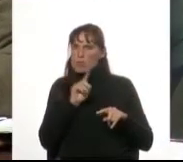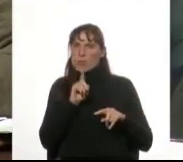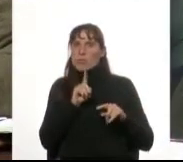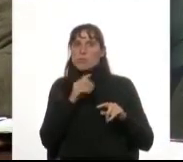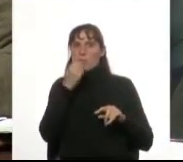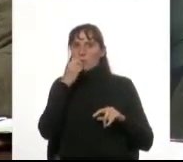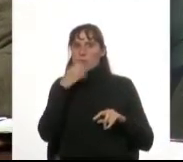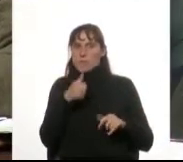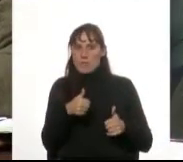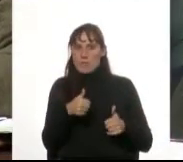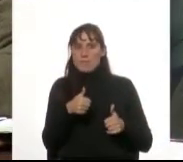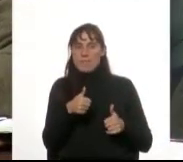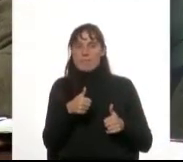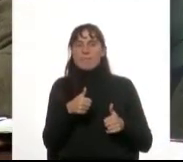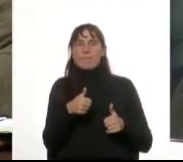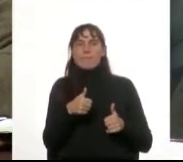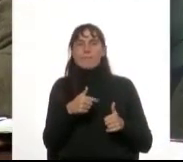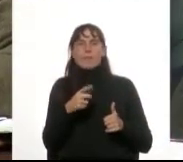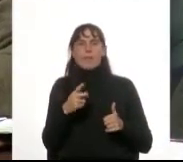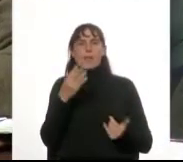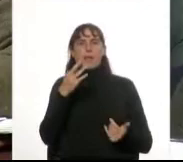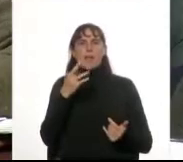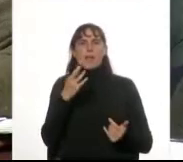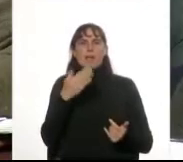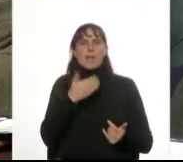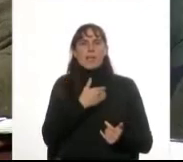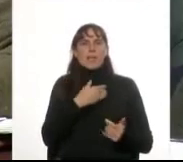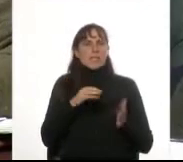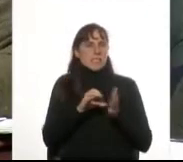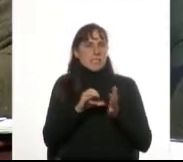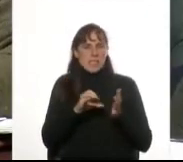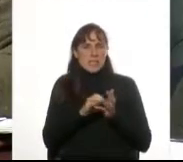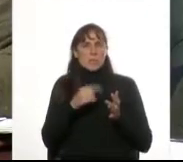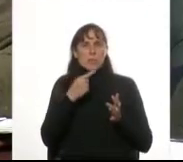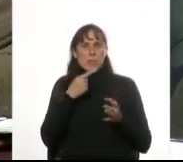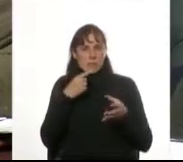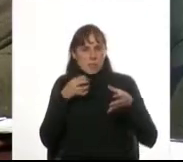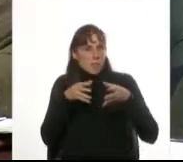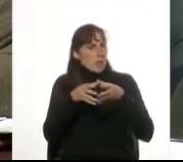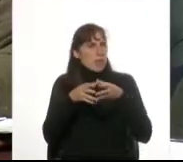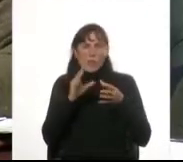Están devaluando por todas partes los sistemas políticos y a los partidos.